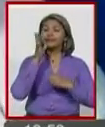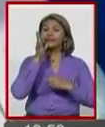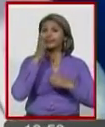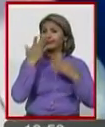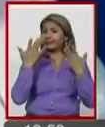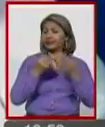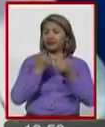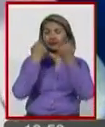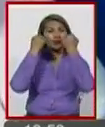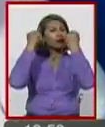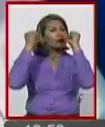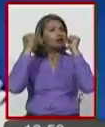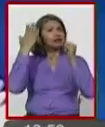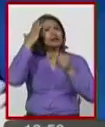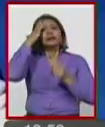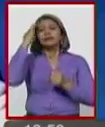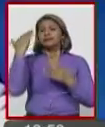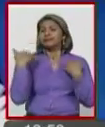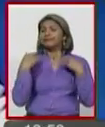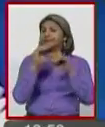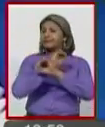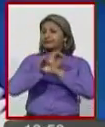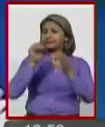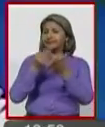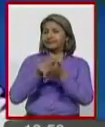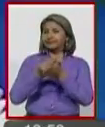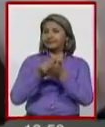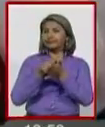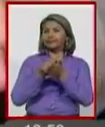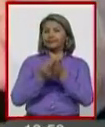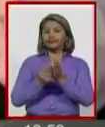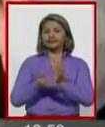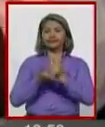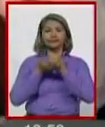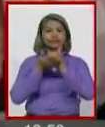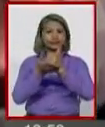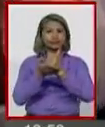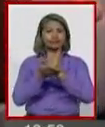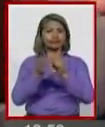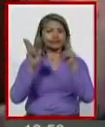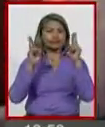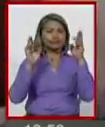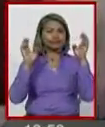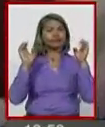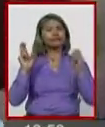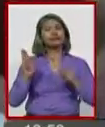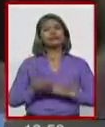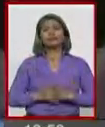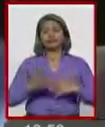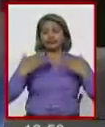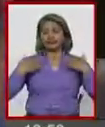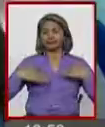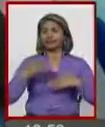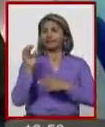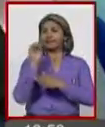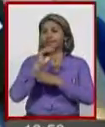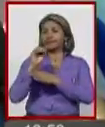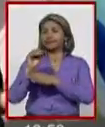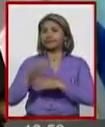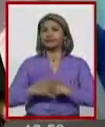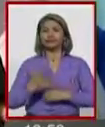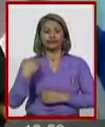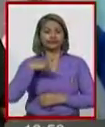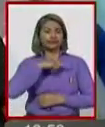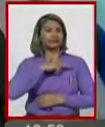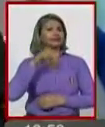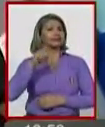madre se encuentra desesperada ya que no cuenta con los recursos suficientes para mantenerlo y lo más urgente que necesita es ropa y comida.